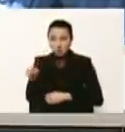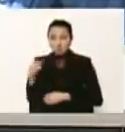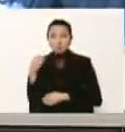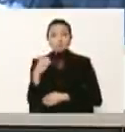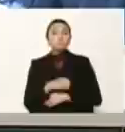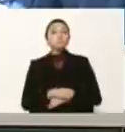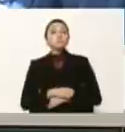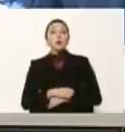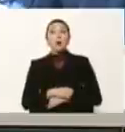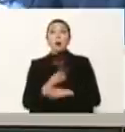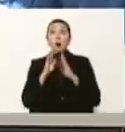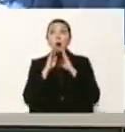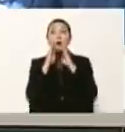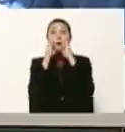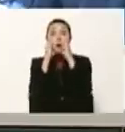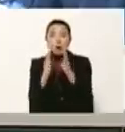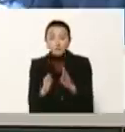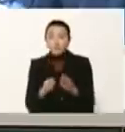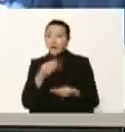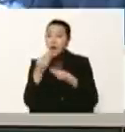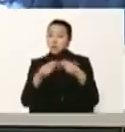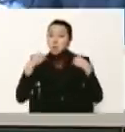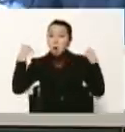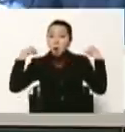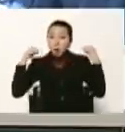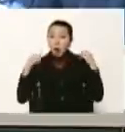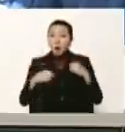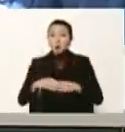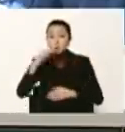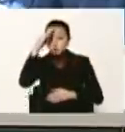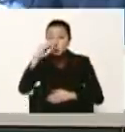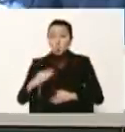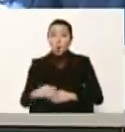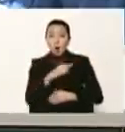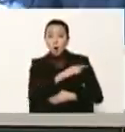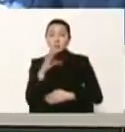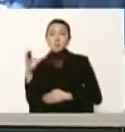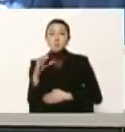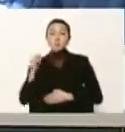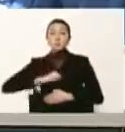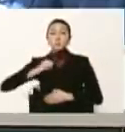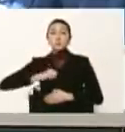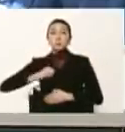que recibieron entrenamiento de paramilitares colombianos.